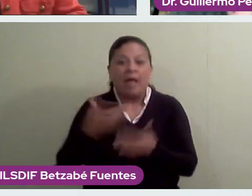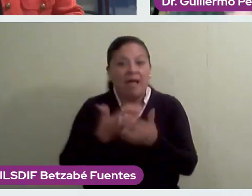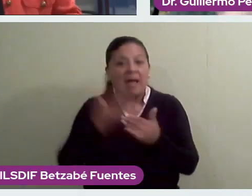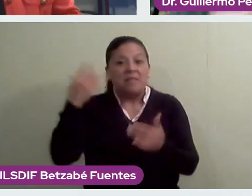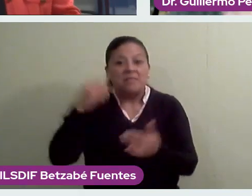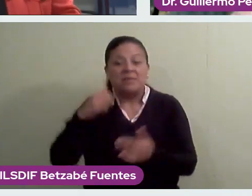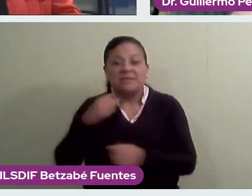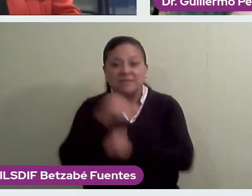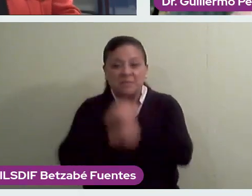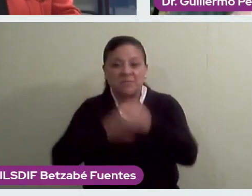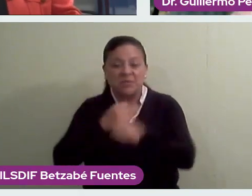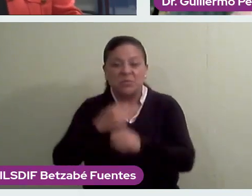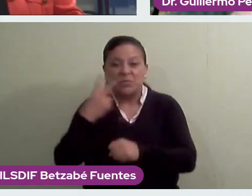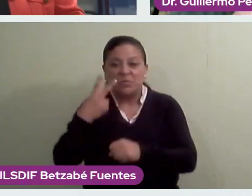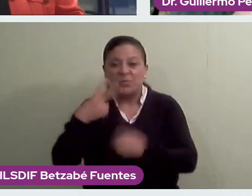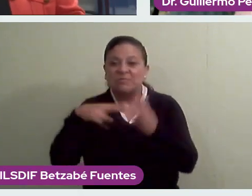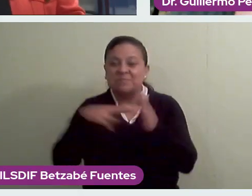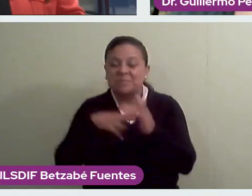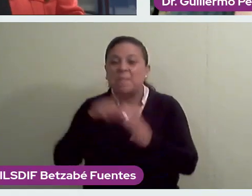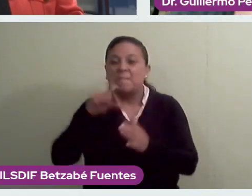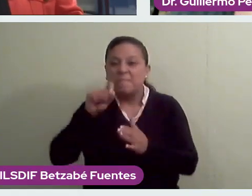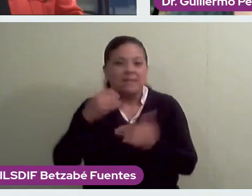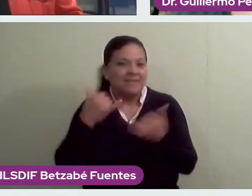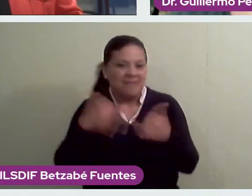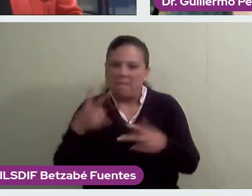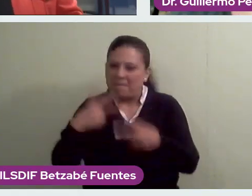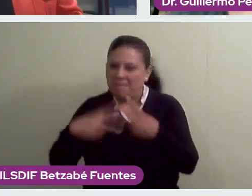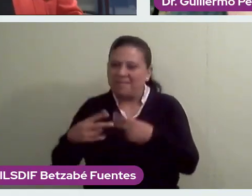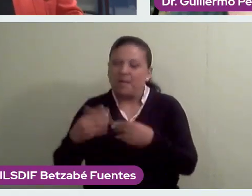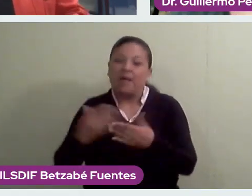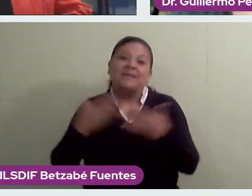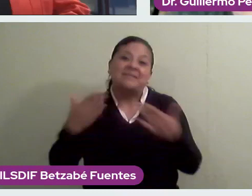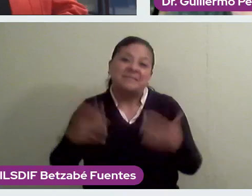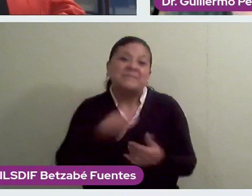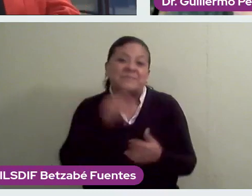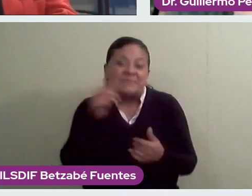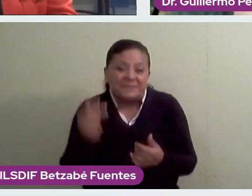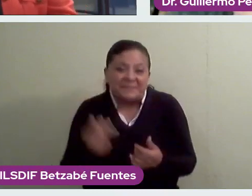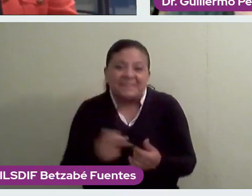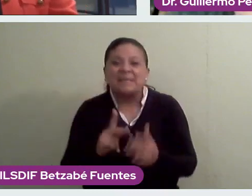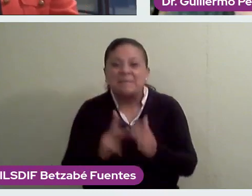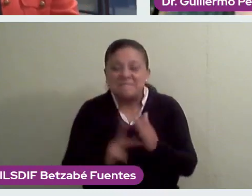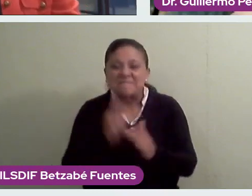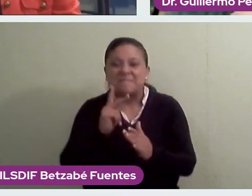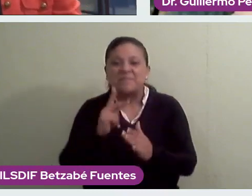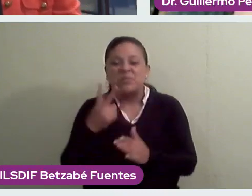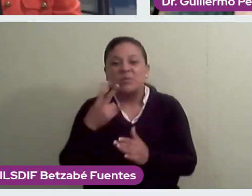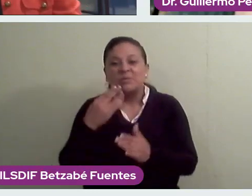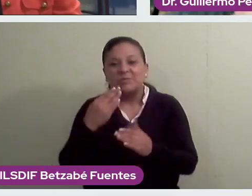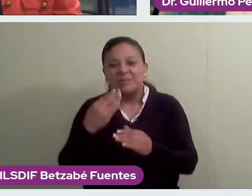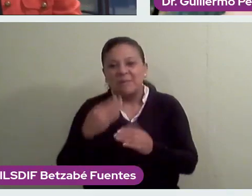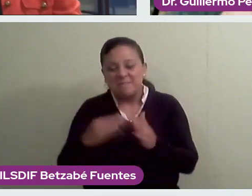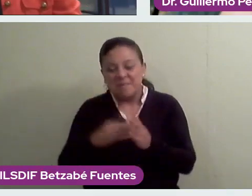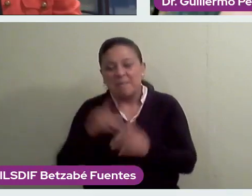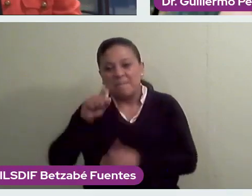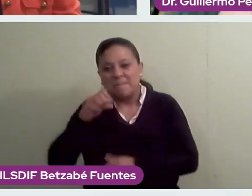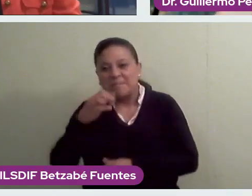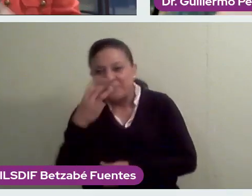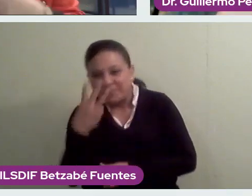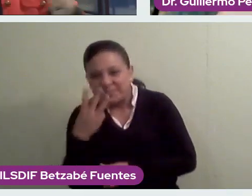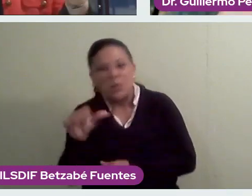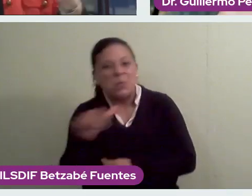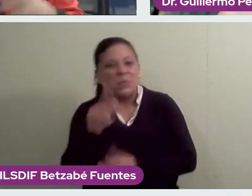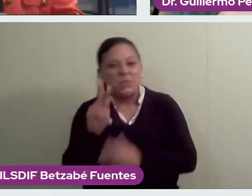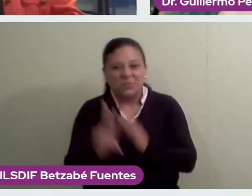qué rápido pasa el tiempo y es un gusto tenerlo nuevamente hoy en 2023 en una charla más. Y bueno, esperemos si hay otra temporada,